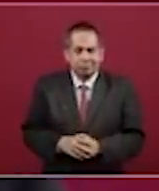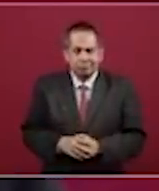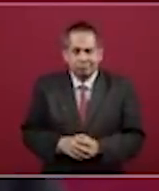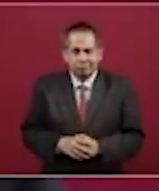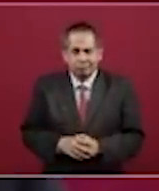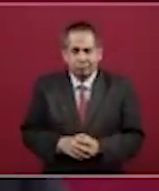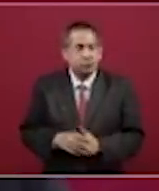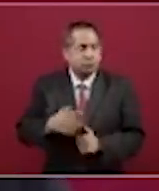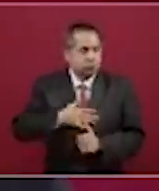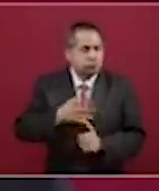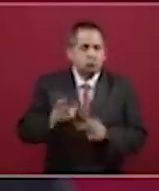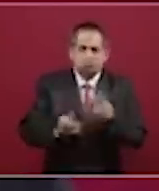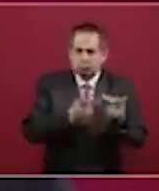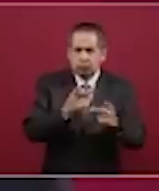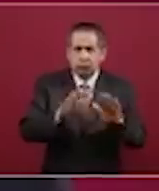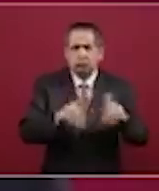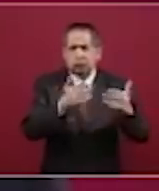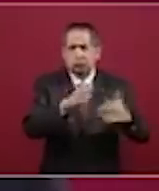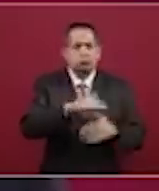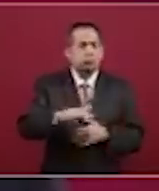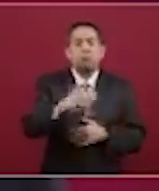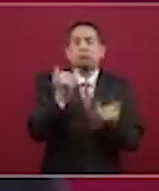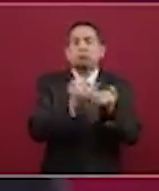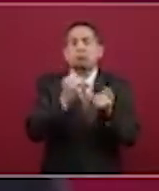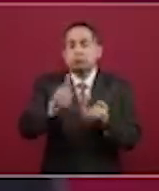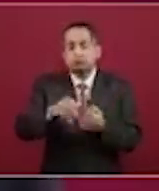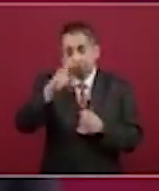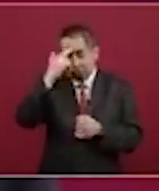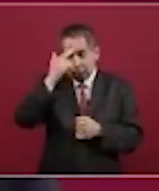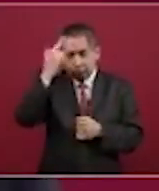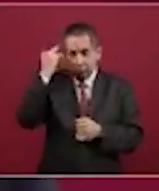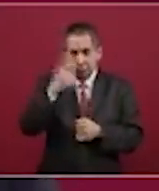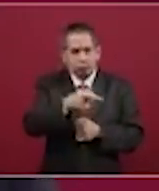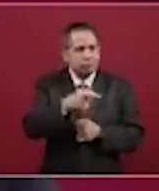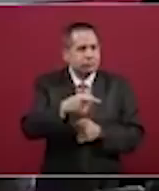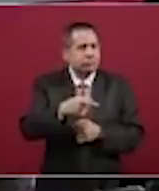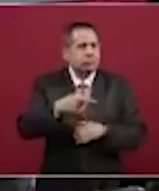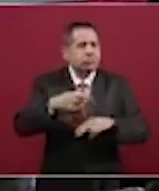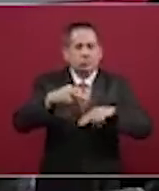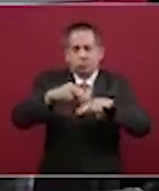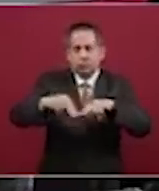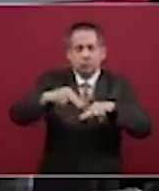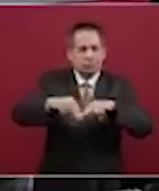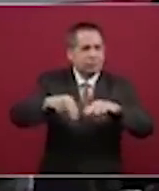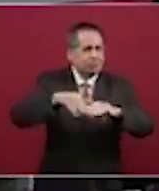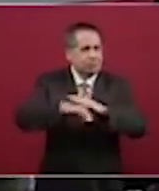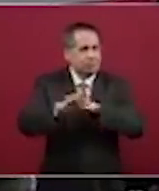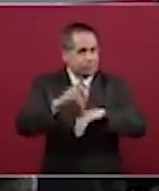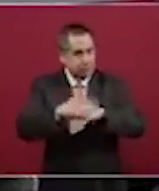¿Cómo consulté si aumentaba el precio del boleto del metro o no?